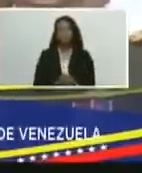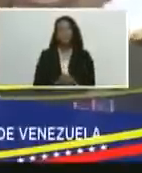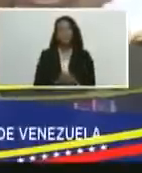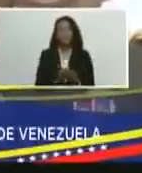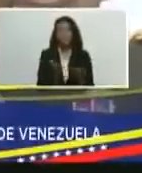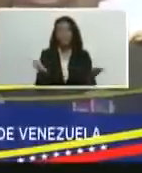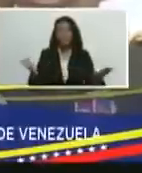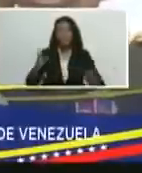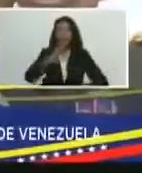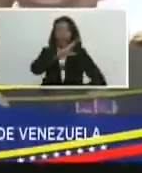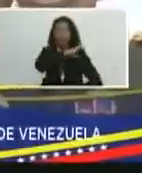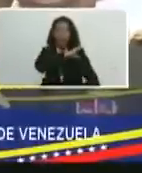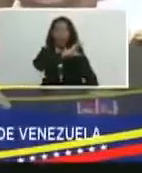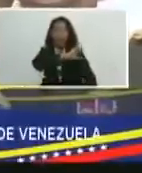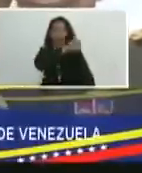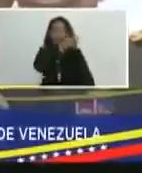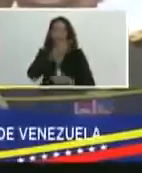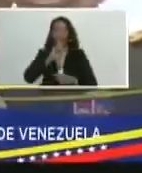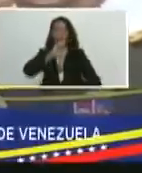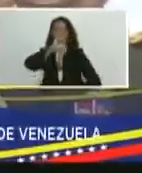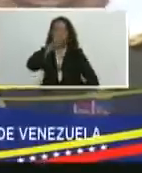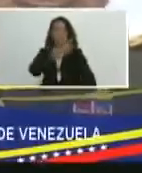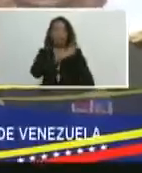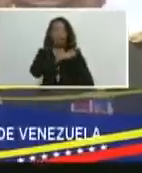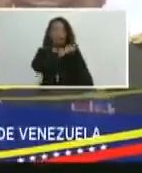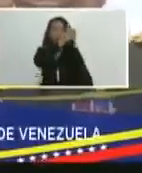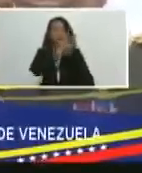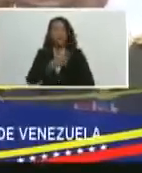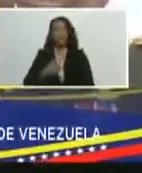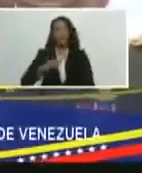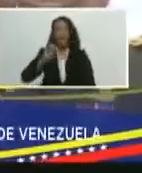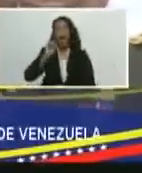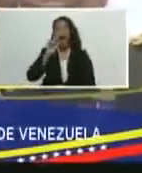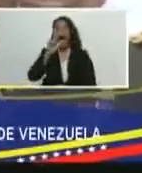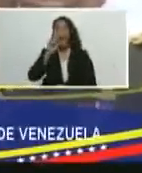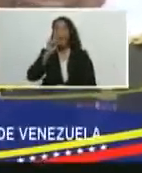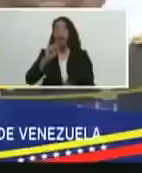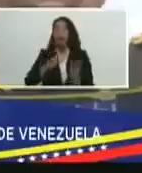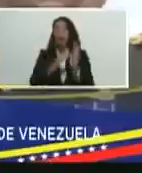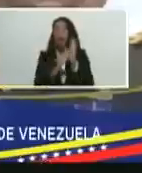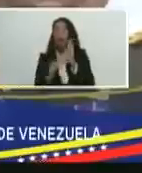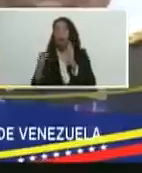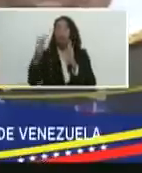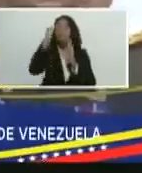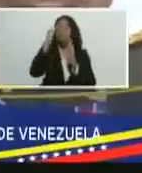a los generales y almirantes que han ascendido hoy